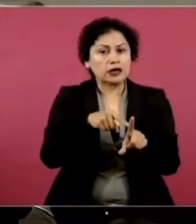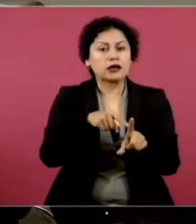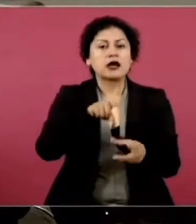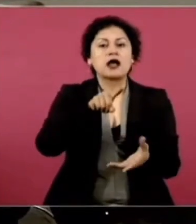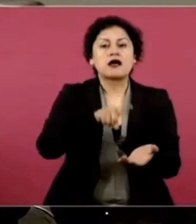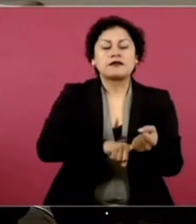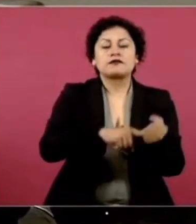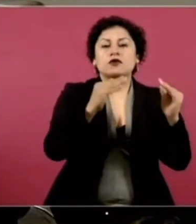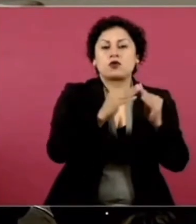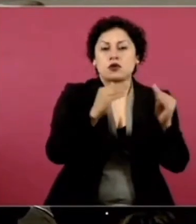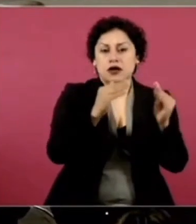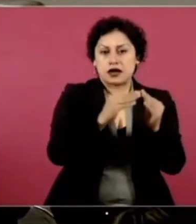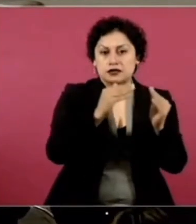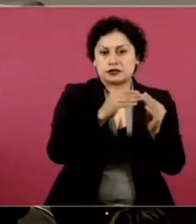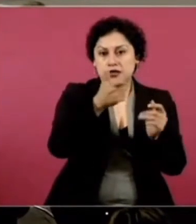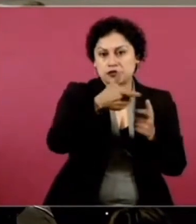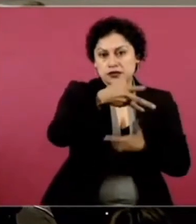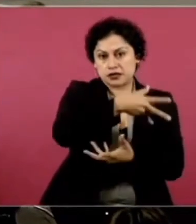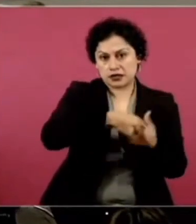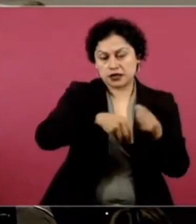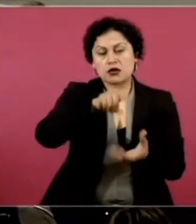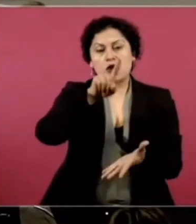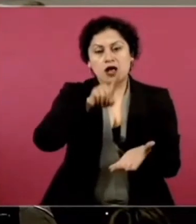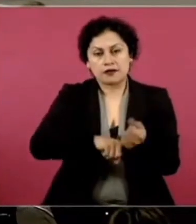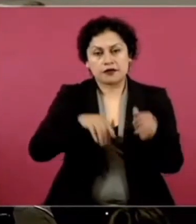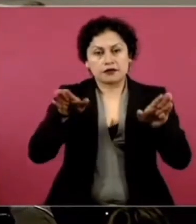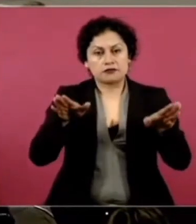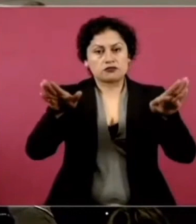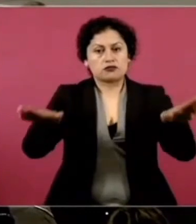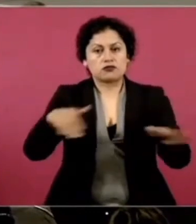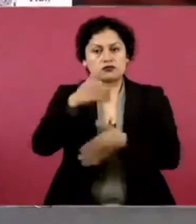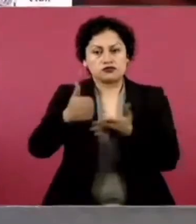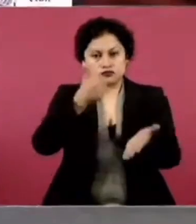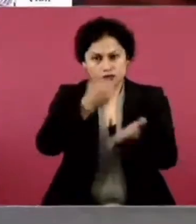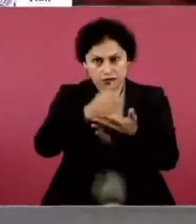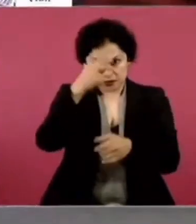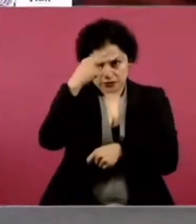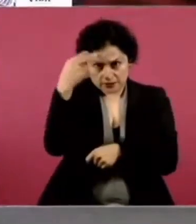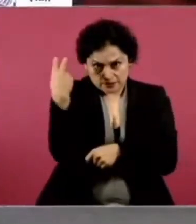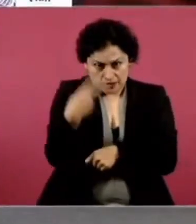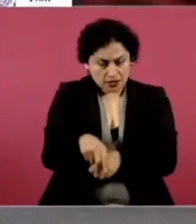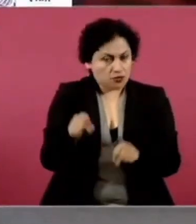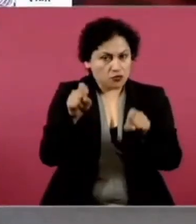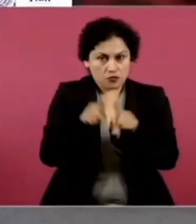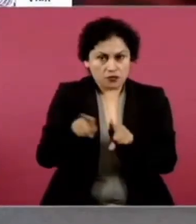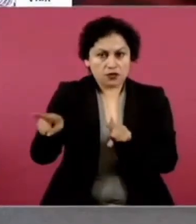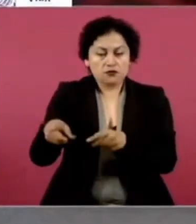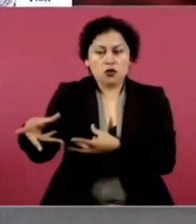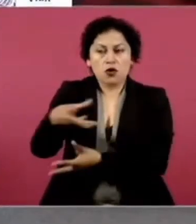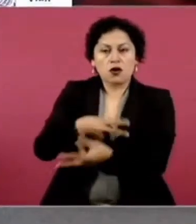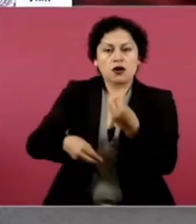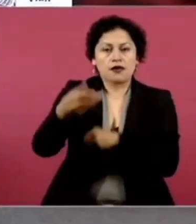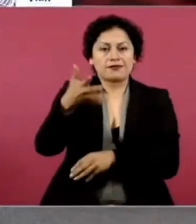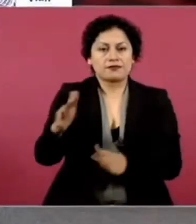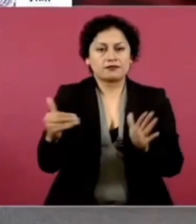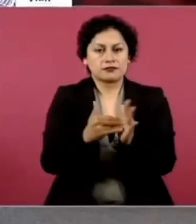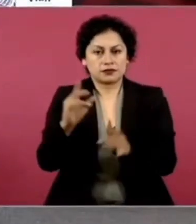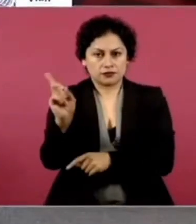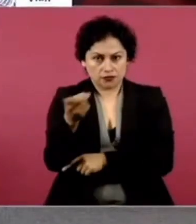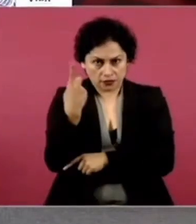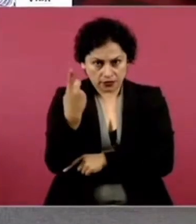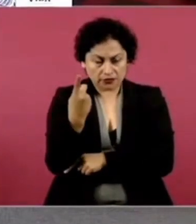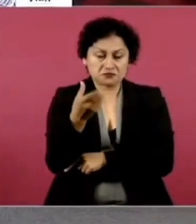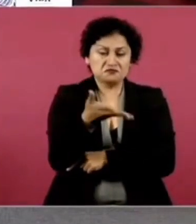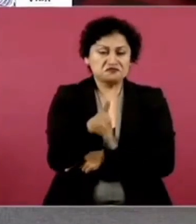de cambio en el interior del Aeropuerto Internacional de la Ciudad de México, donde había cambiado $10,000.